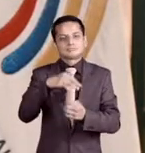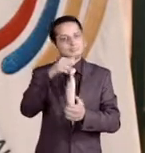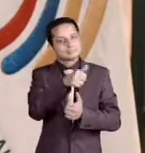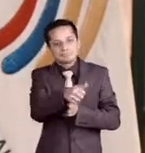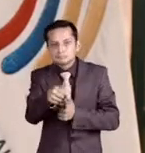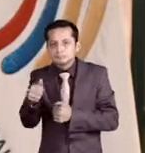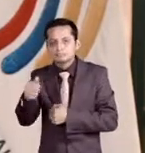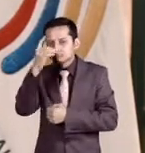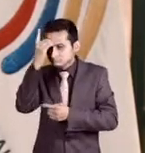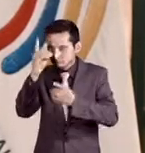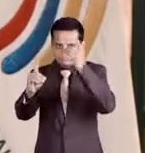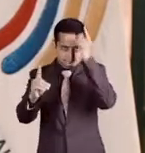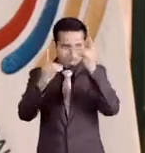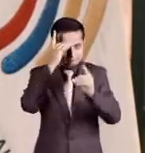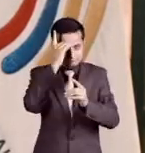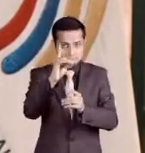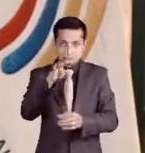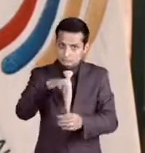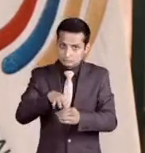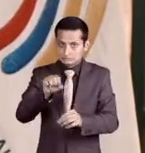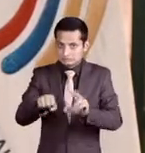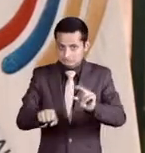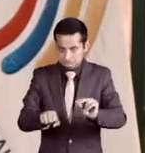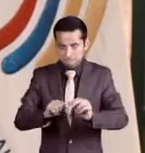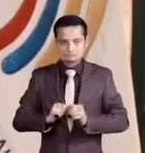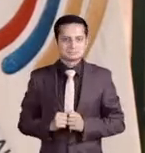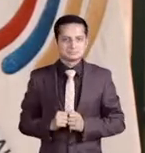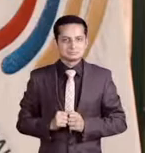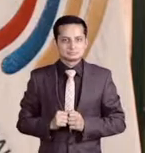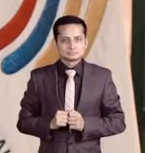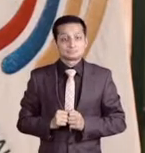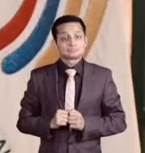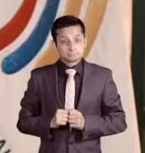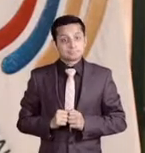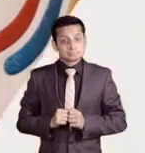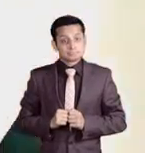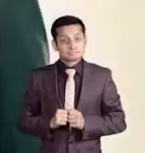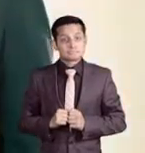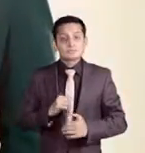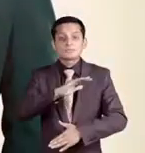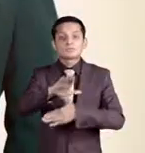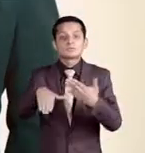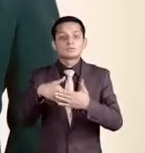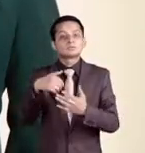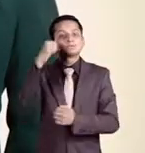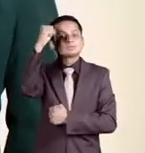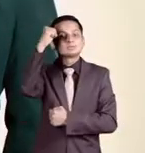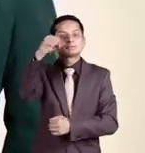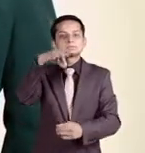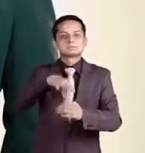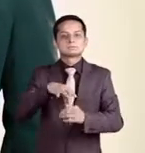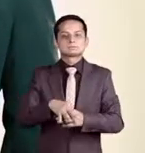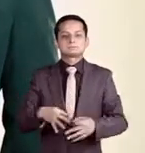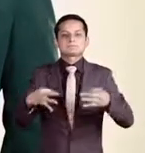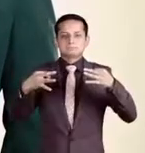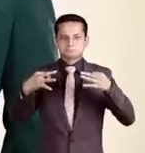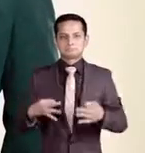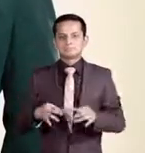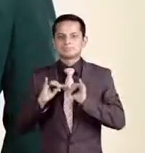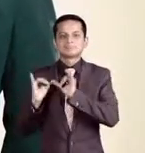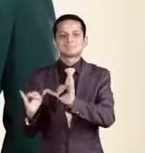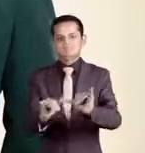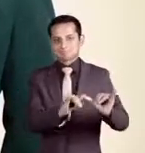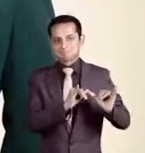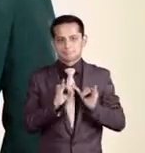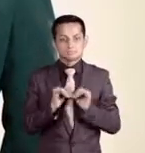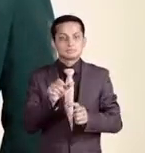el país al menos 5 años y estén inscritos en el registro electoral. Con esto se reconoce el derecho al